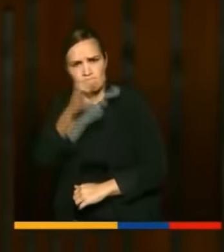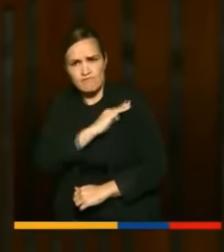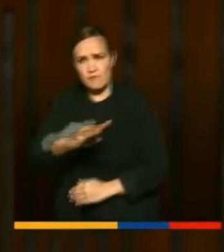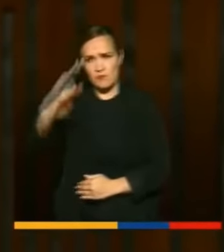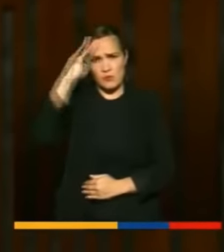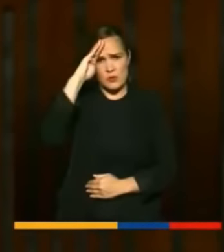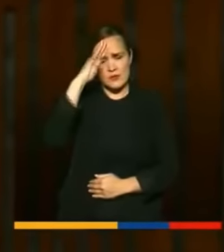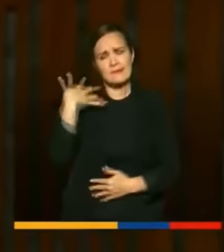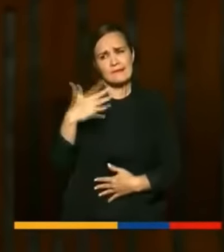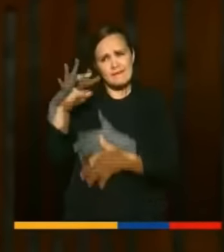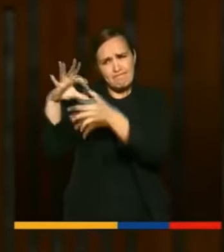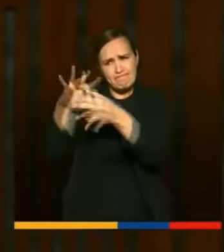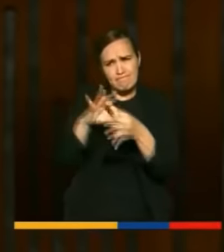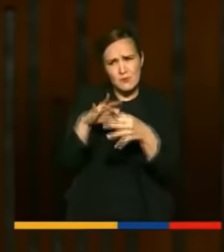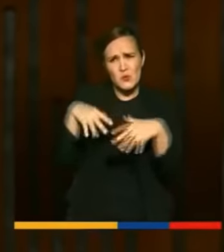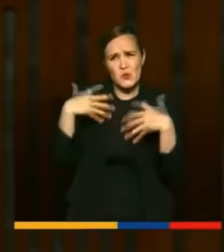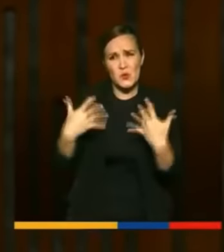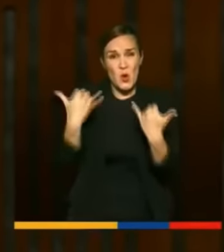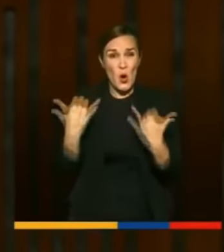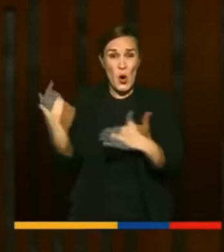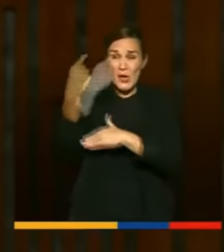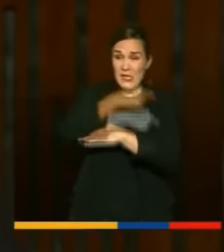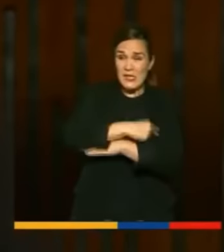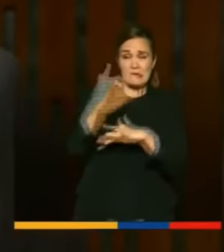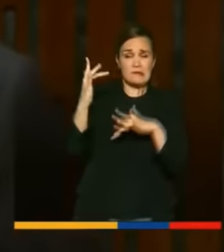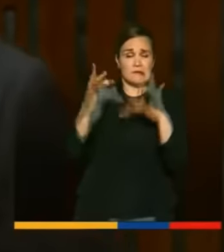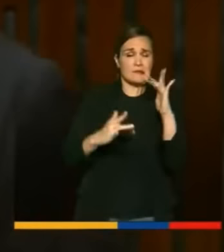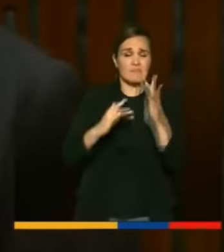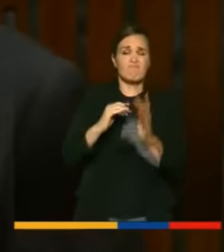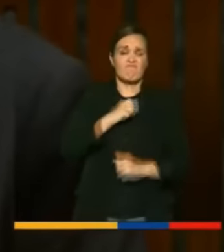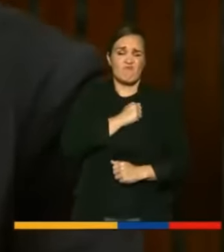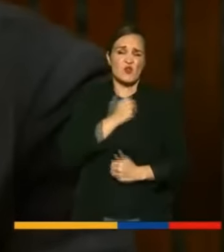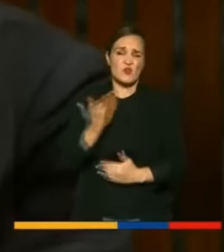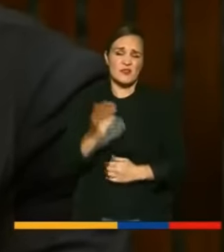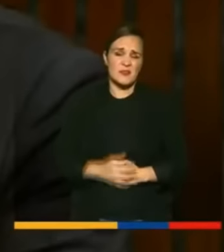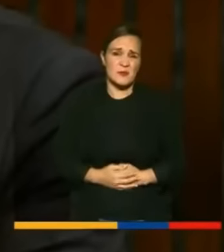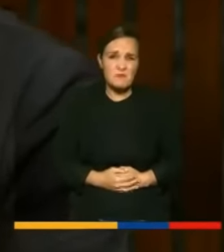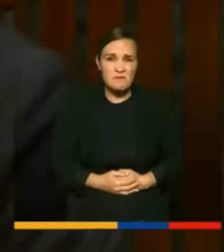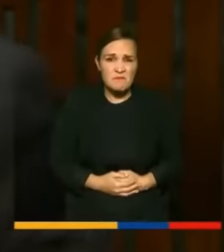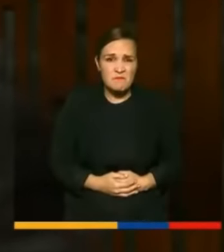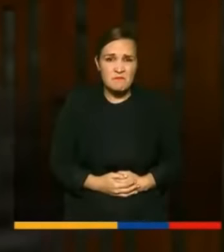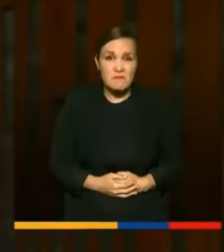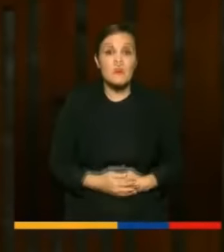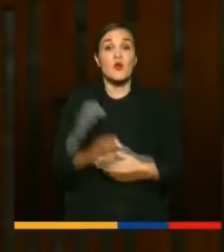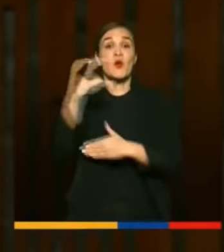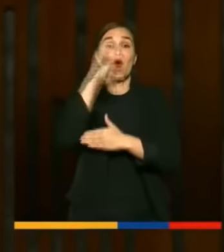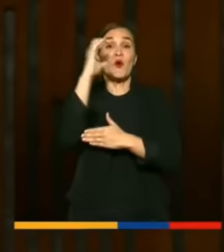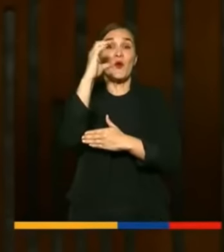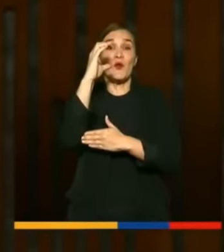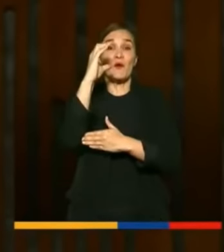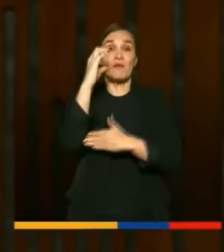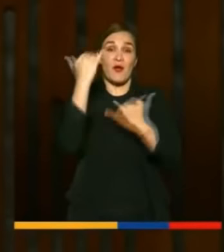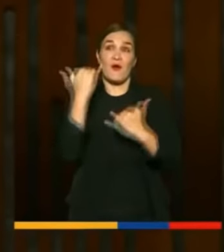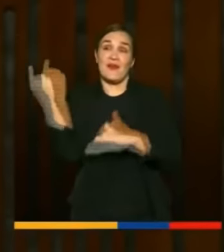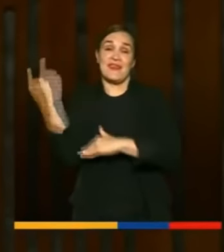mi solidaridad frente al desplante del día de hoy. Colombianos, feliz día de la